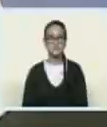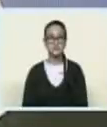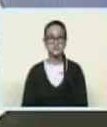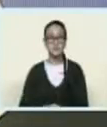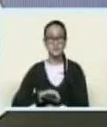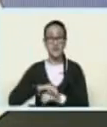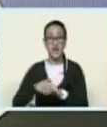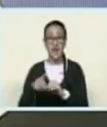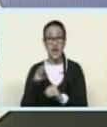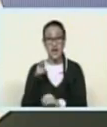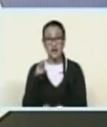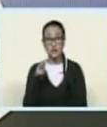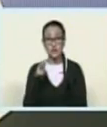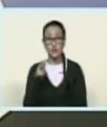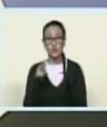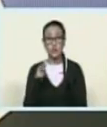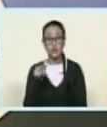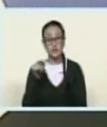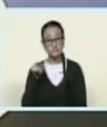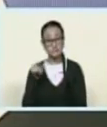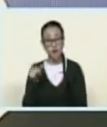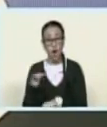Héctor Rodríguez, gobernador,